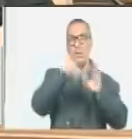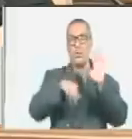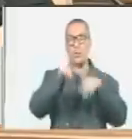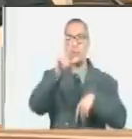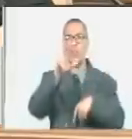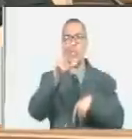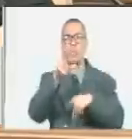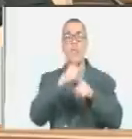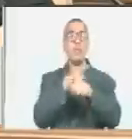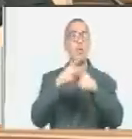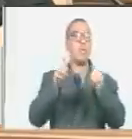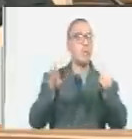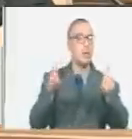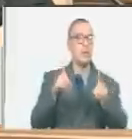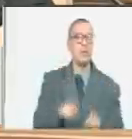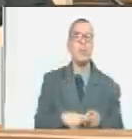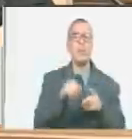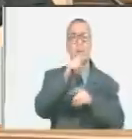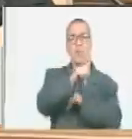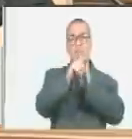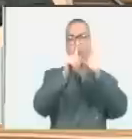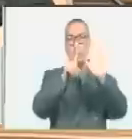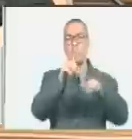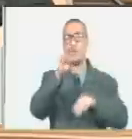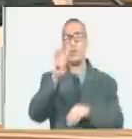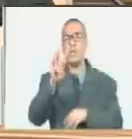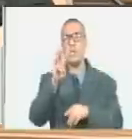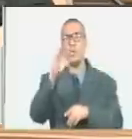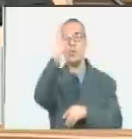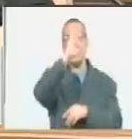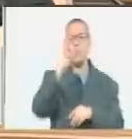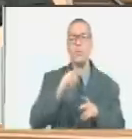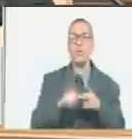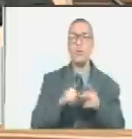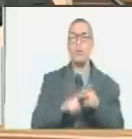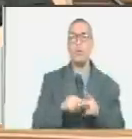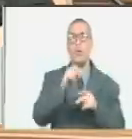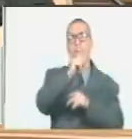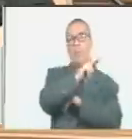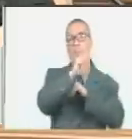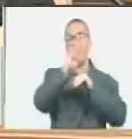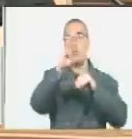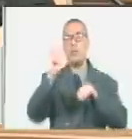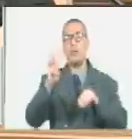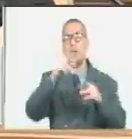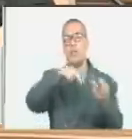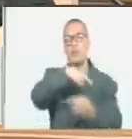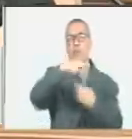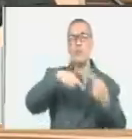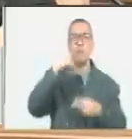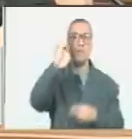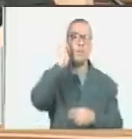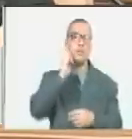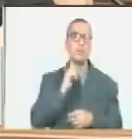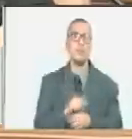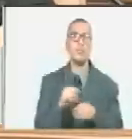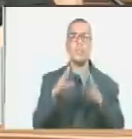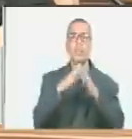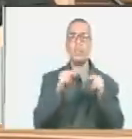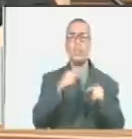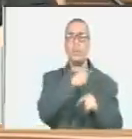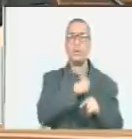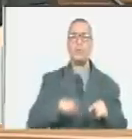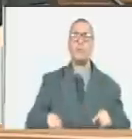213 de la Independencia, 164 de la Federación y 24 de la Revolución Bolivariana. Es todo,